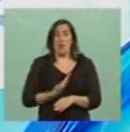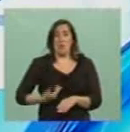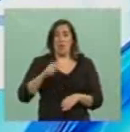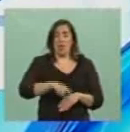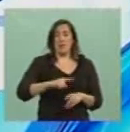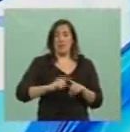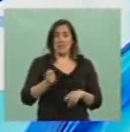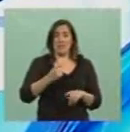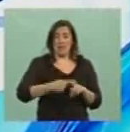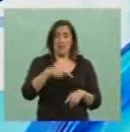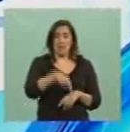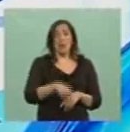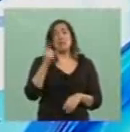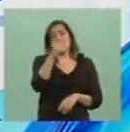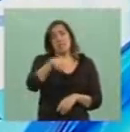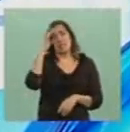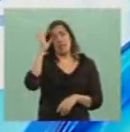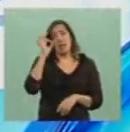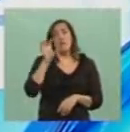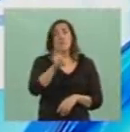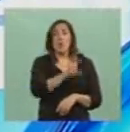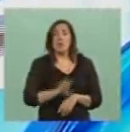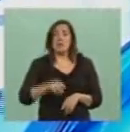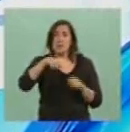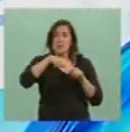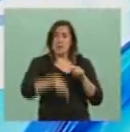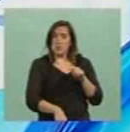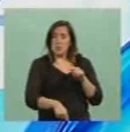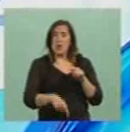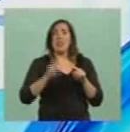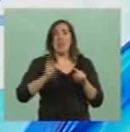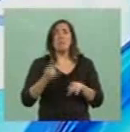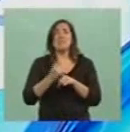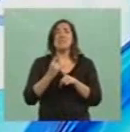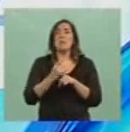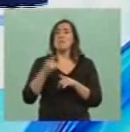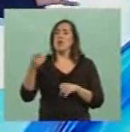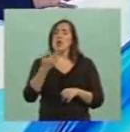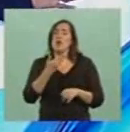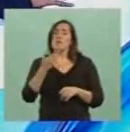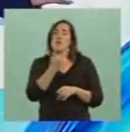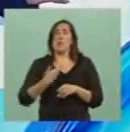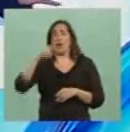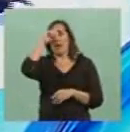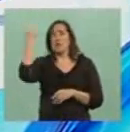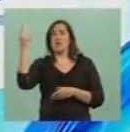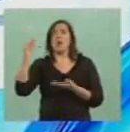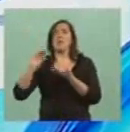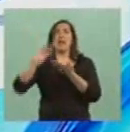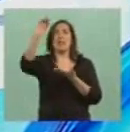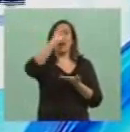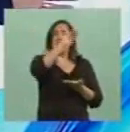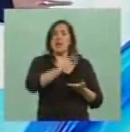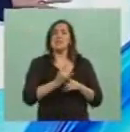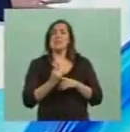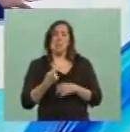bueno, ustedes saben, las provincias del sur, también en el régimen de coparticipación, recibimos mucho menos que el resto de las provincias, porque nos dijeron que